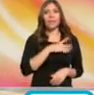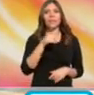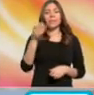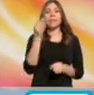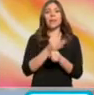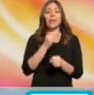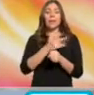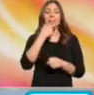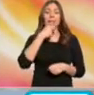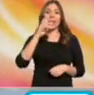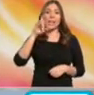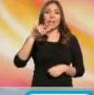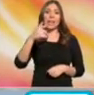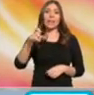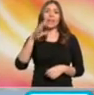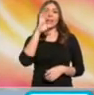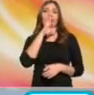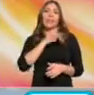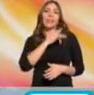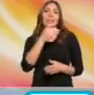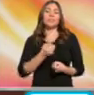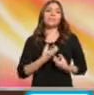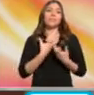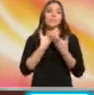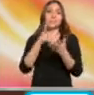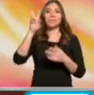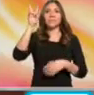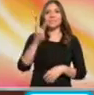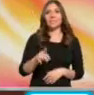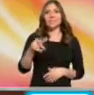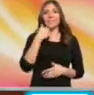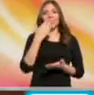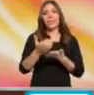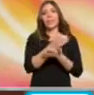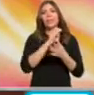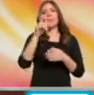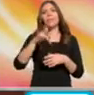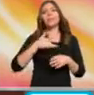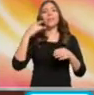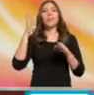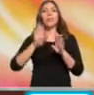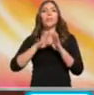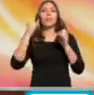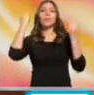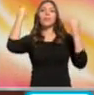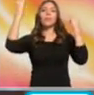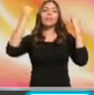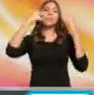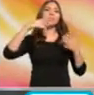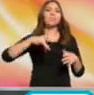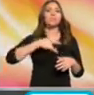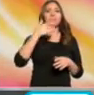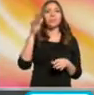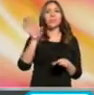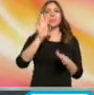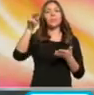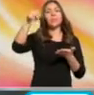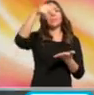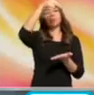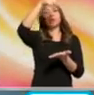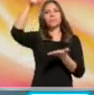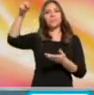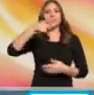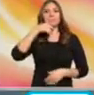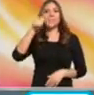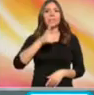entregado al amor, de verdad. Y ahora con esta música, Queda- está inspirado. Está como flotando casi, ¿Sabes? casi. Yo creo que Sí. tengo como alma vieja porque Sí, este